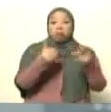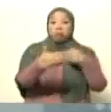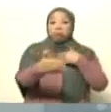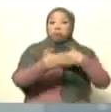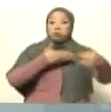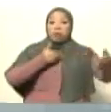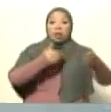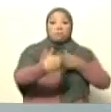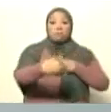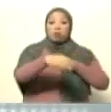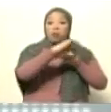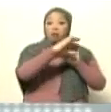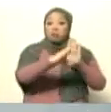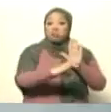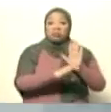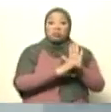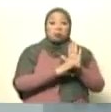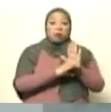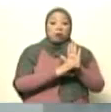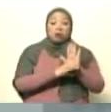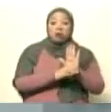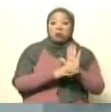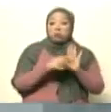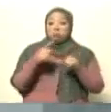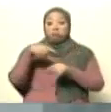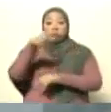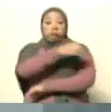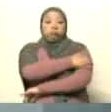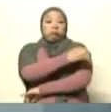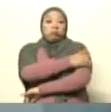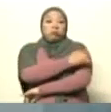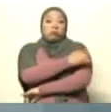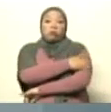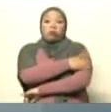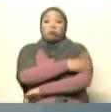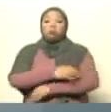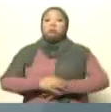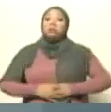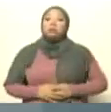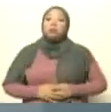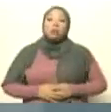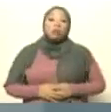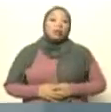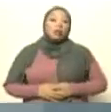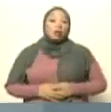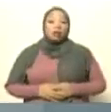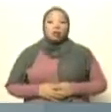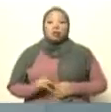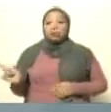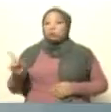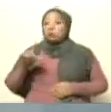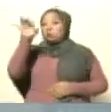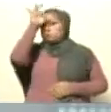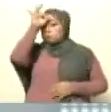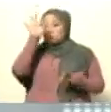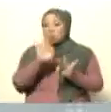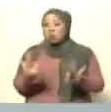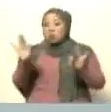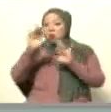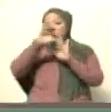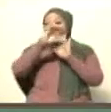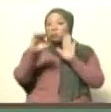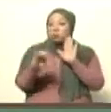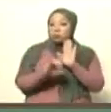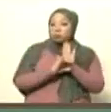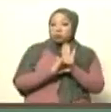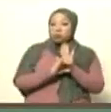llamar República Bolivariana de Venezuela, sino República de Venezuela otra vez. No sabemos qué constitución en ese